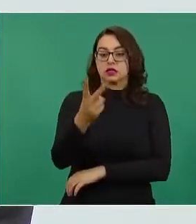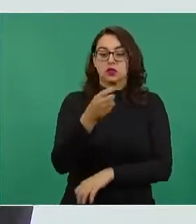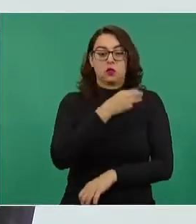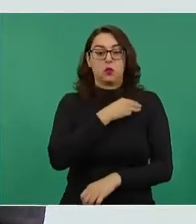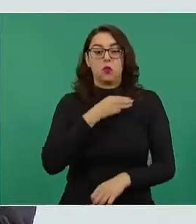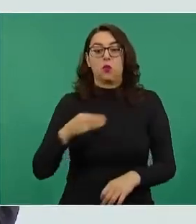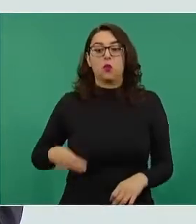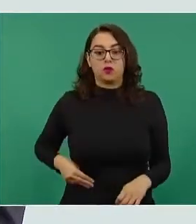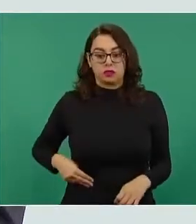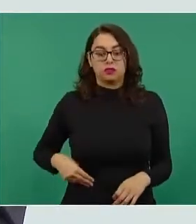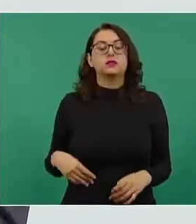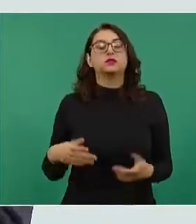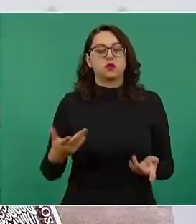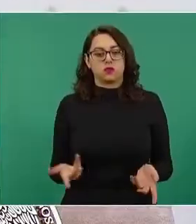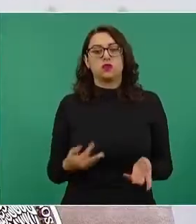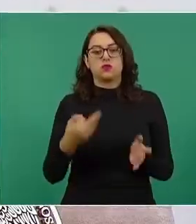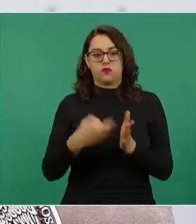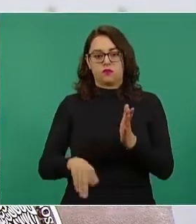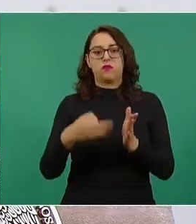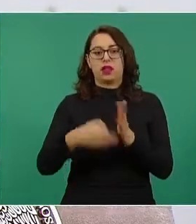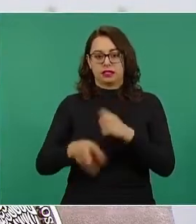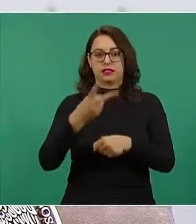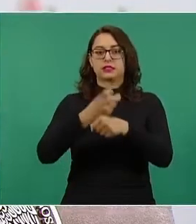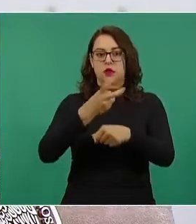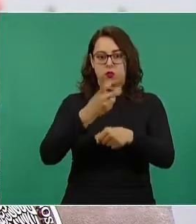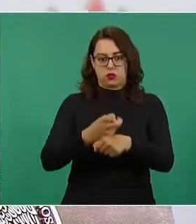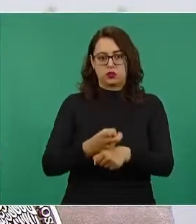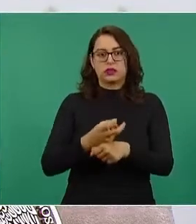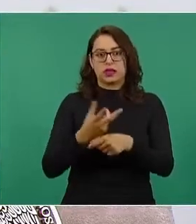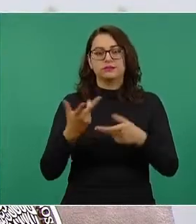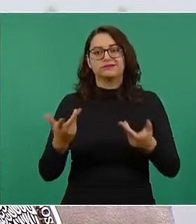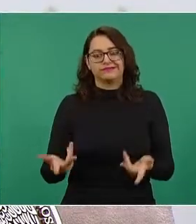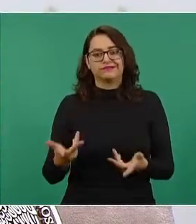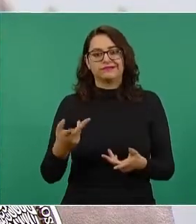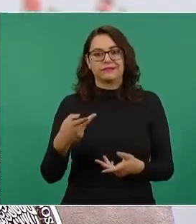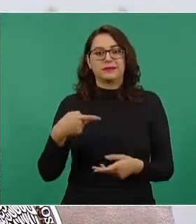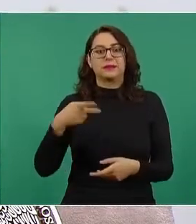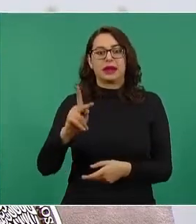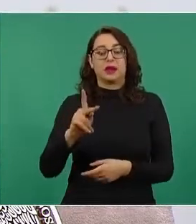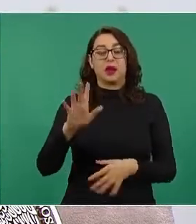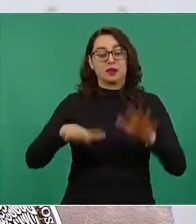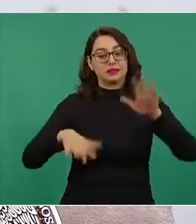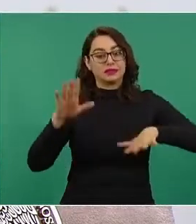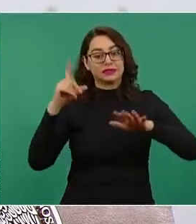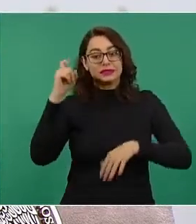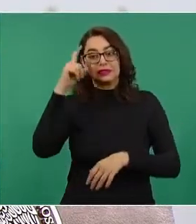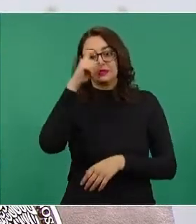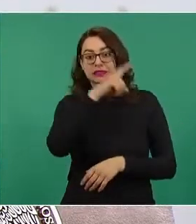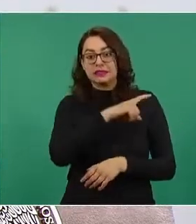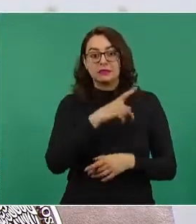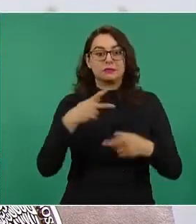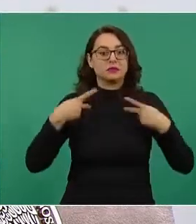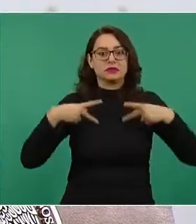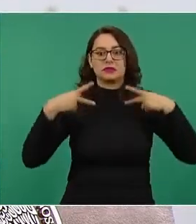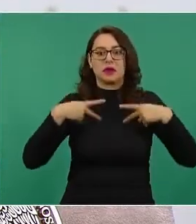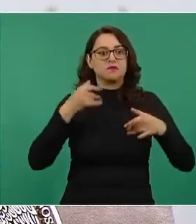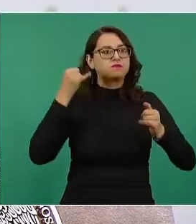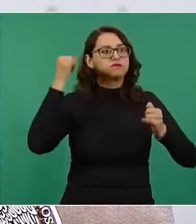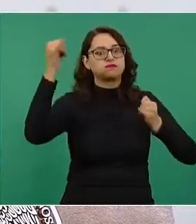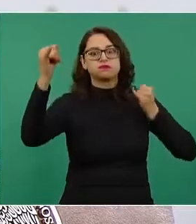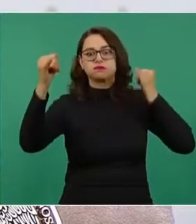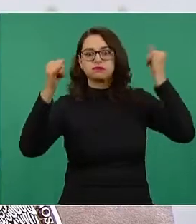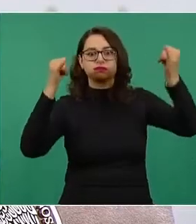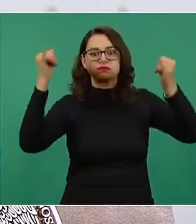estamos teniendo el alcance de cobertura en las dificultades que implica población dispersa. Destacamos esto,